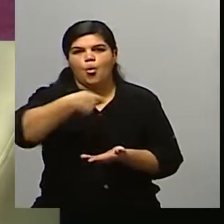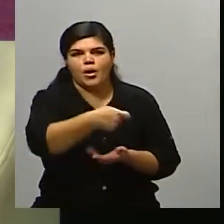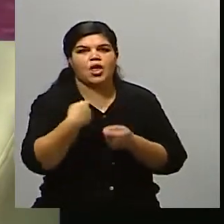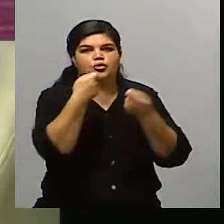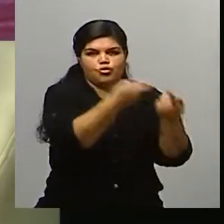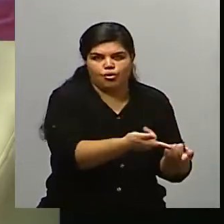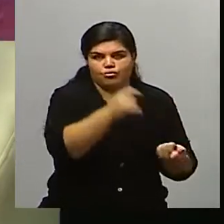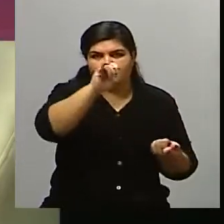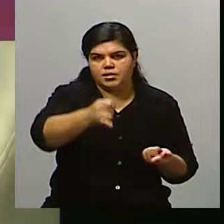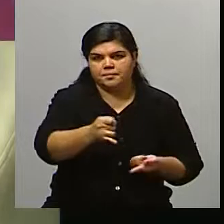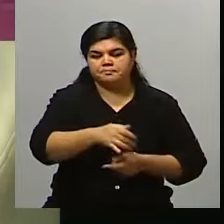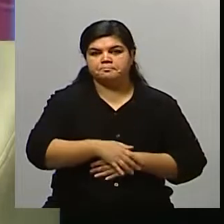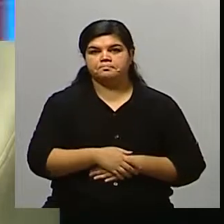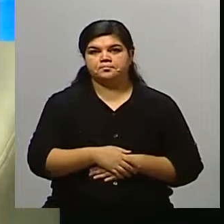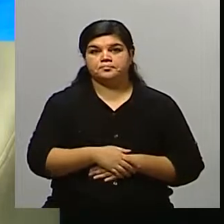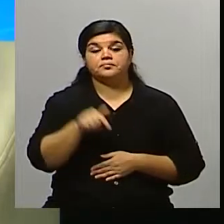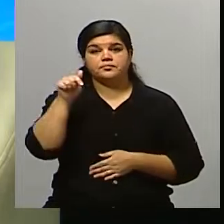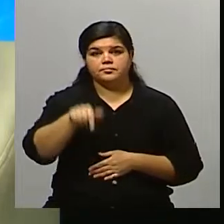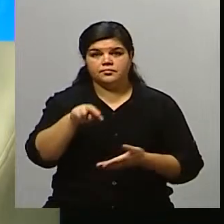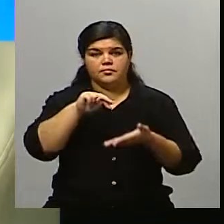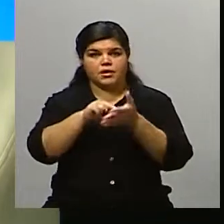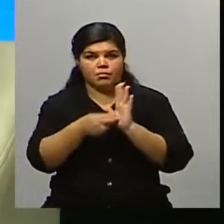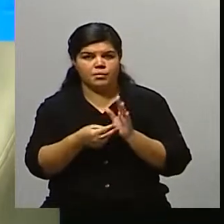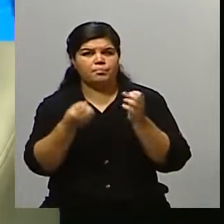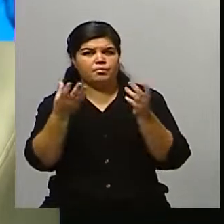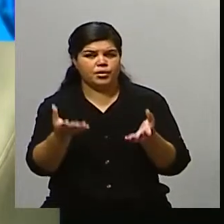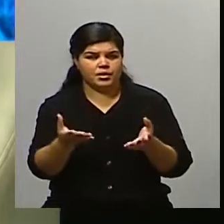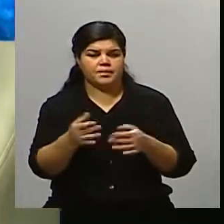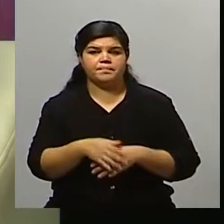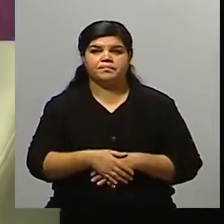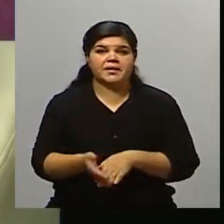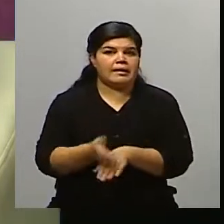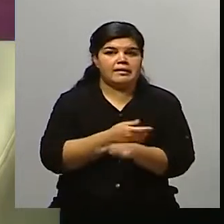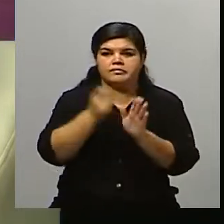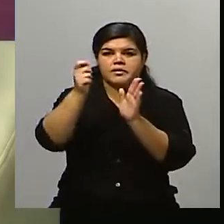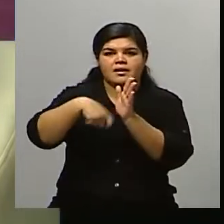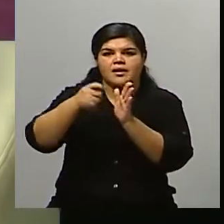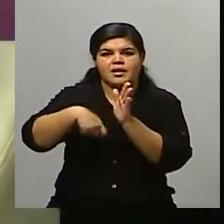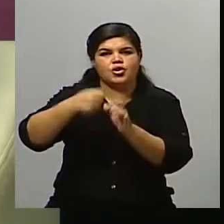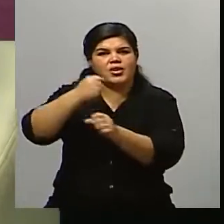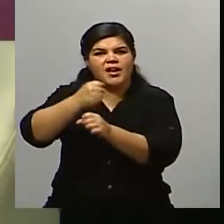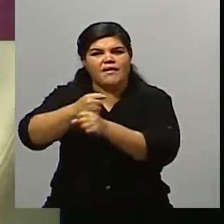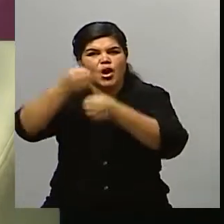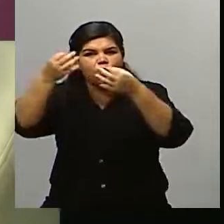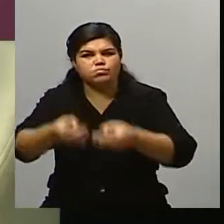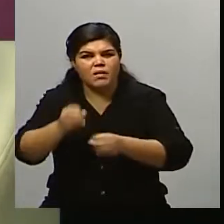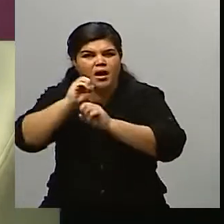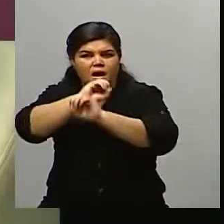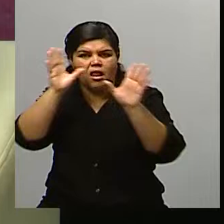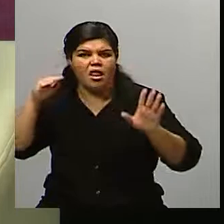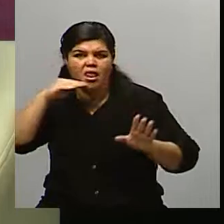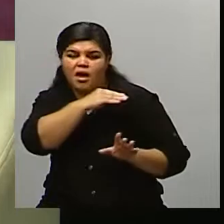sin ningún lugar a dudas, había ahí una dificultad por la no registración o porque han ido cambiando y ahora está todo